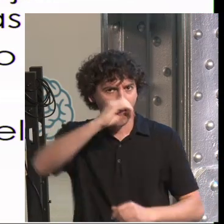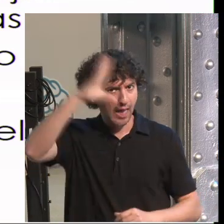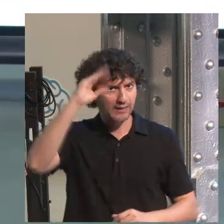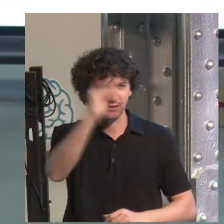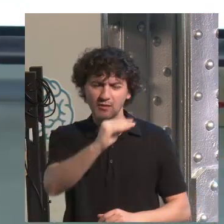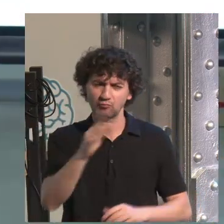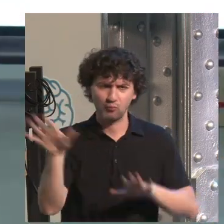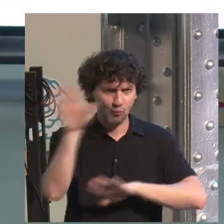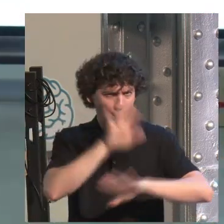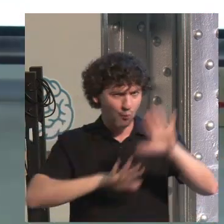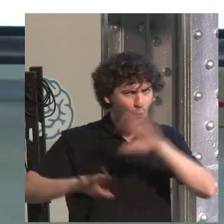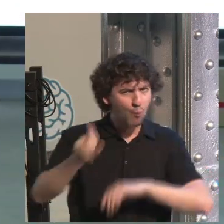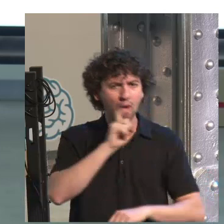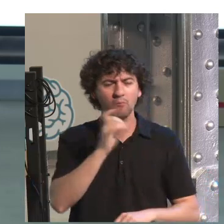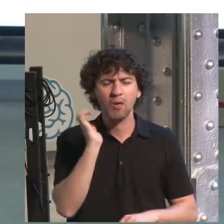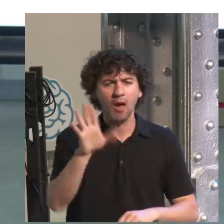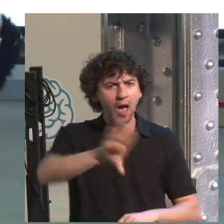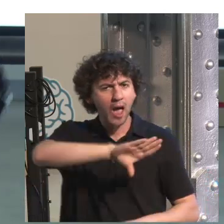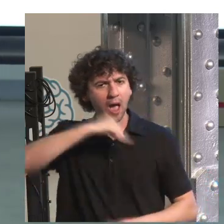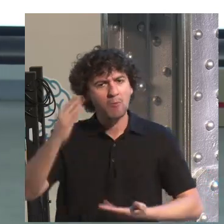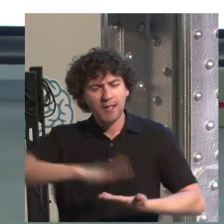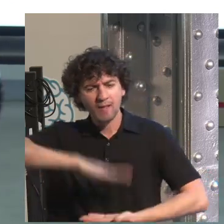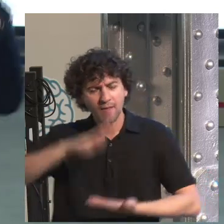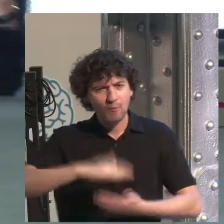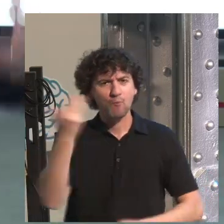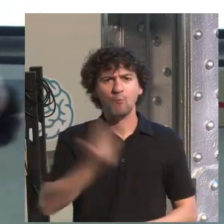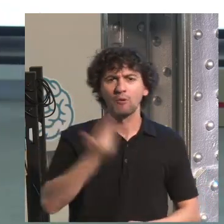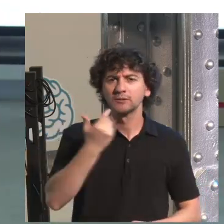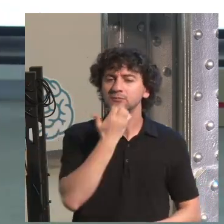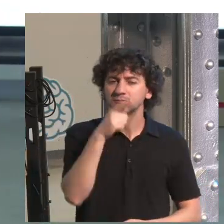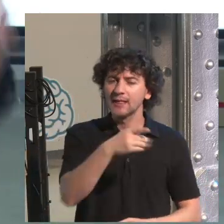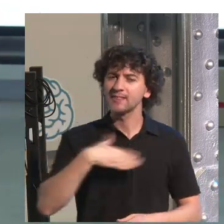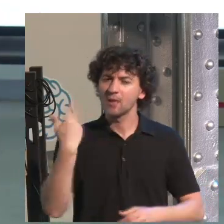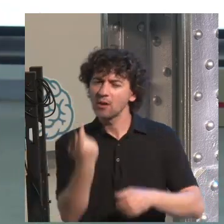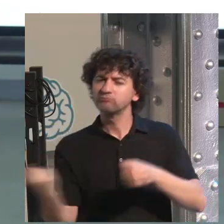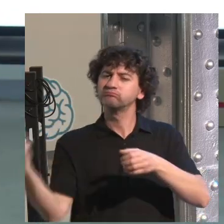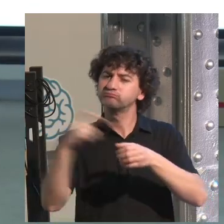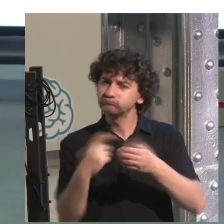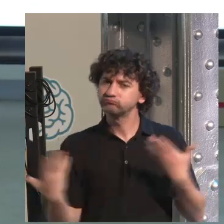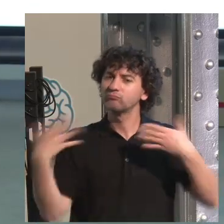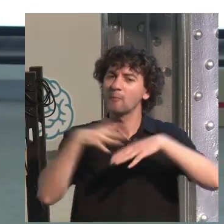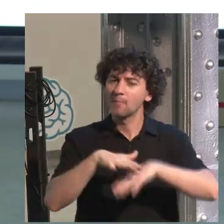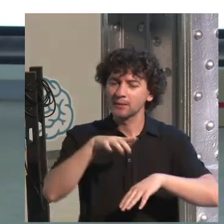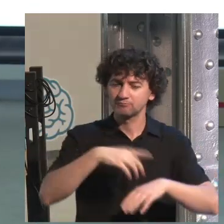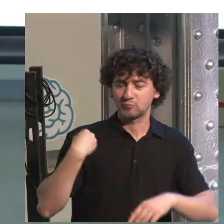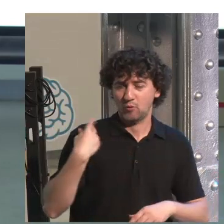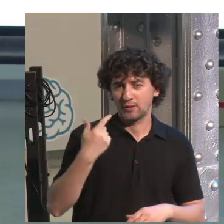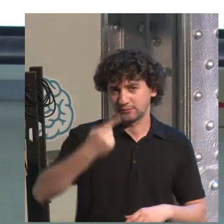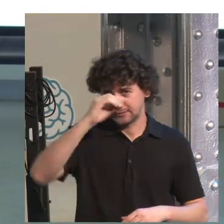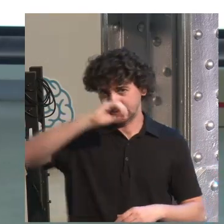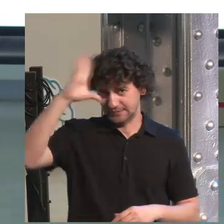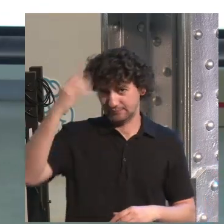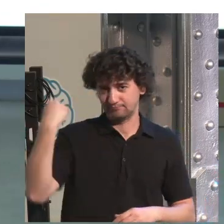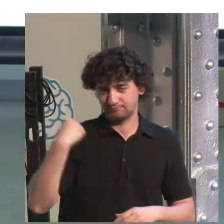Pero hay habilidades muy importantes que consideramos deberíamos incorporar en un sistema artificial para considerarlo inteligente. Y